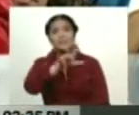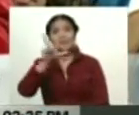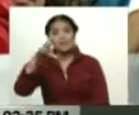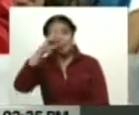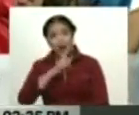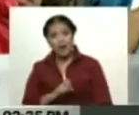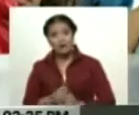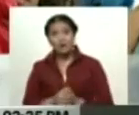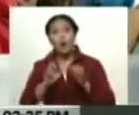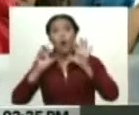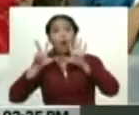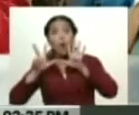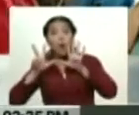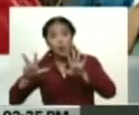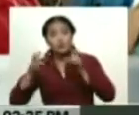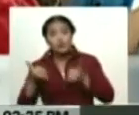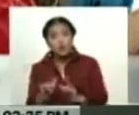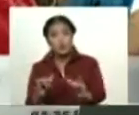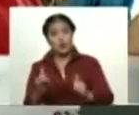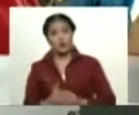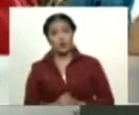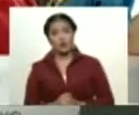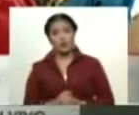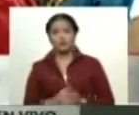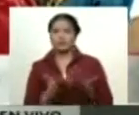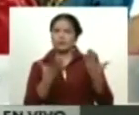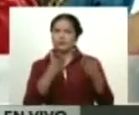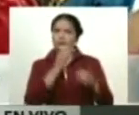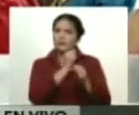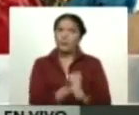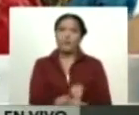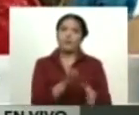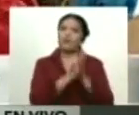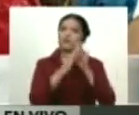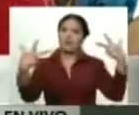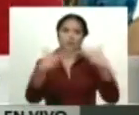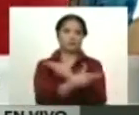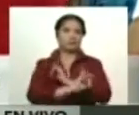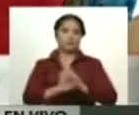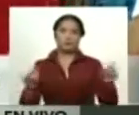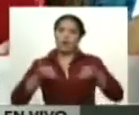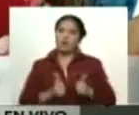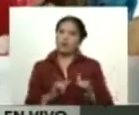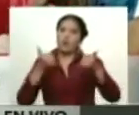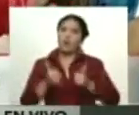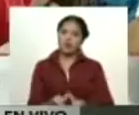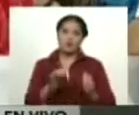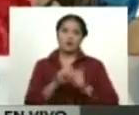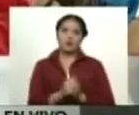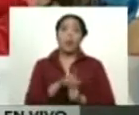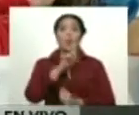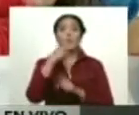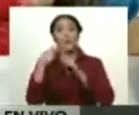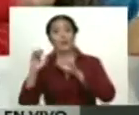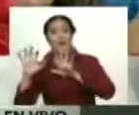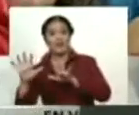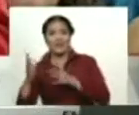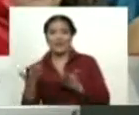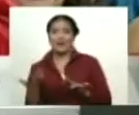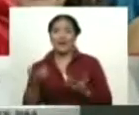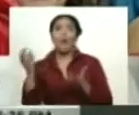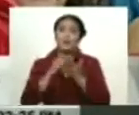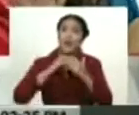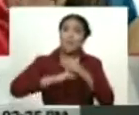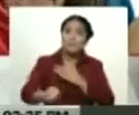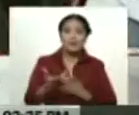años, 8 hijos. Yo le dije, para la fábrica. Aunque la consigna es 1 por 10, ¿no? A parir otra